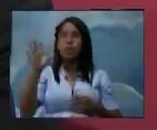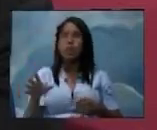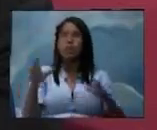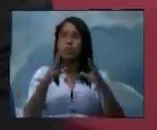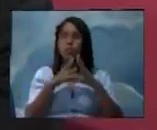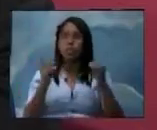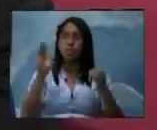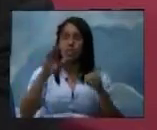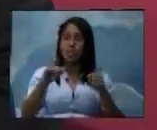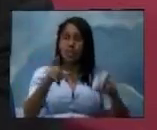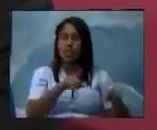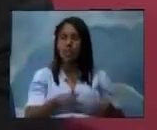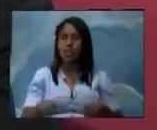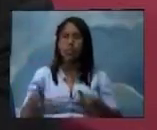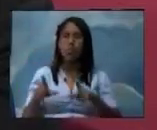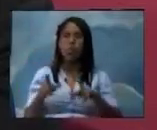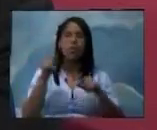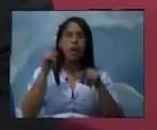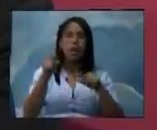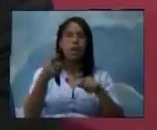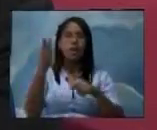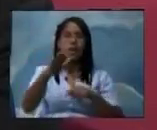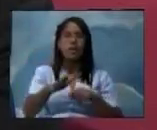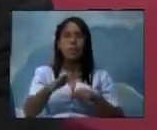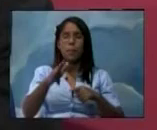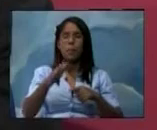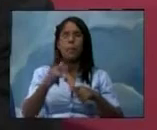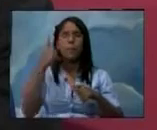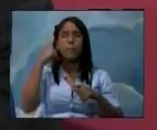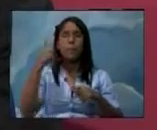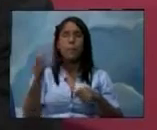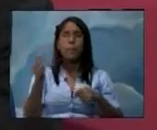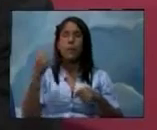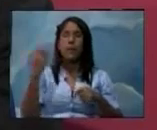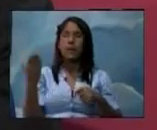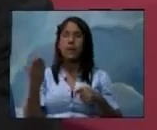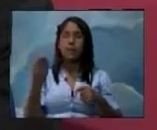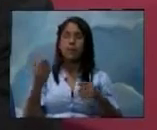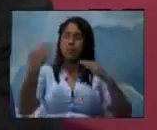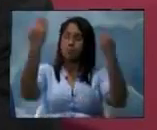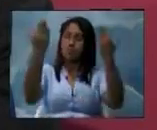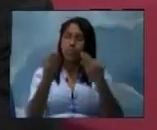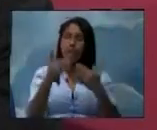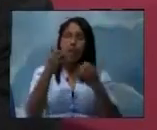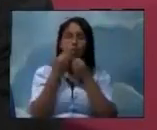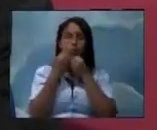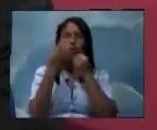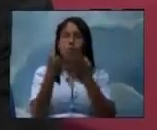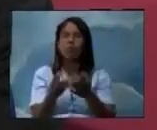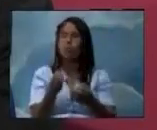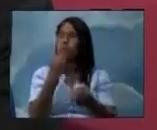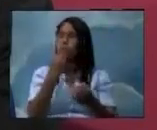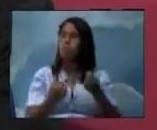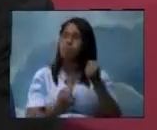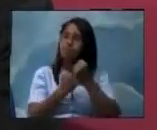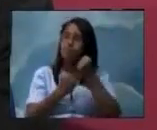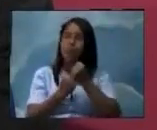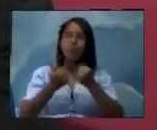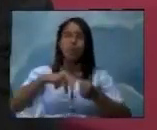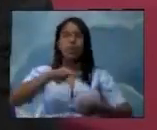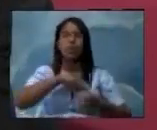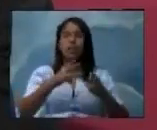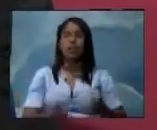del Pastor Henry, de los pastores aquí en el panel, para que, Señor, nos traigan un consejo apropiado a nuestras vidas